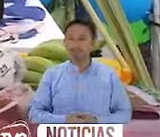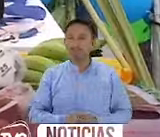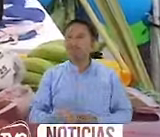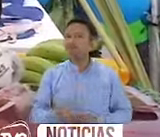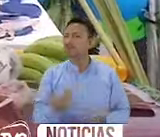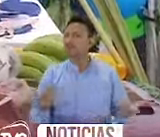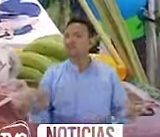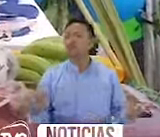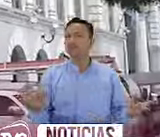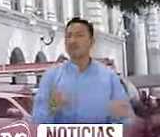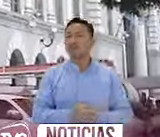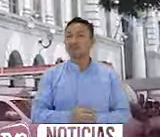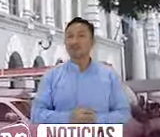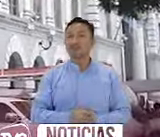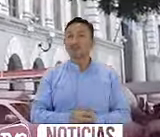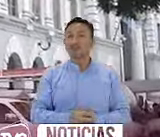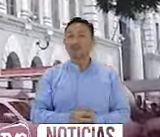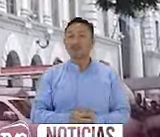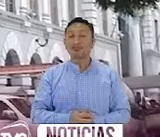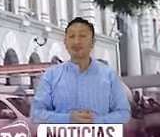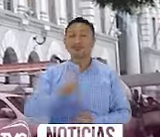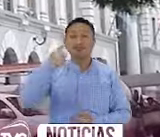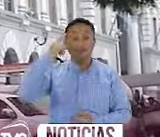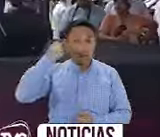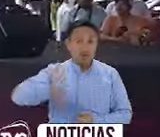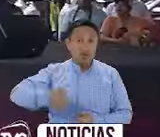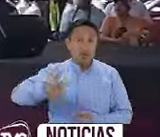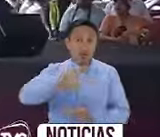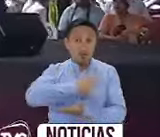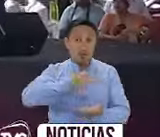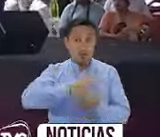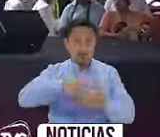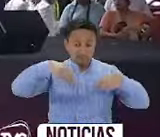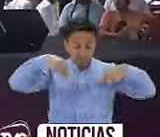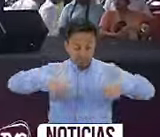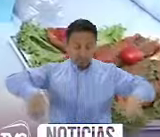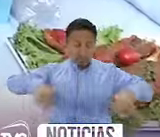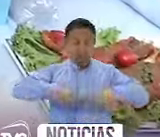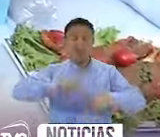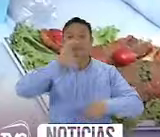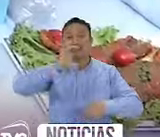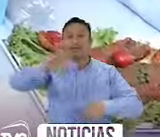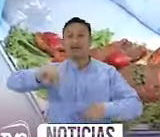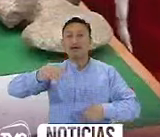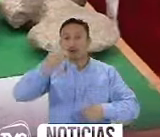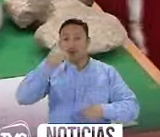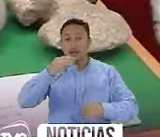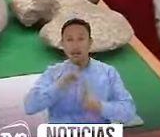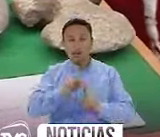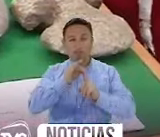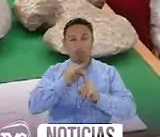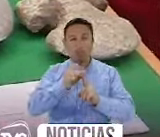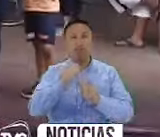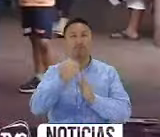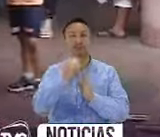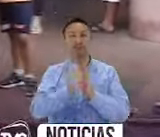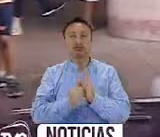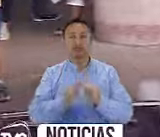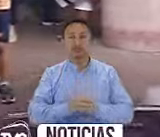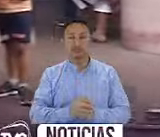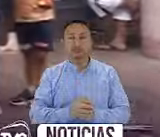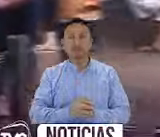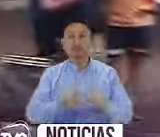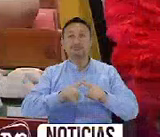en los bajos de la gobernación del Guayas, en donde hubo conciertos, platos típicos, artesanías y varios emprendedores